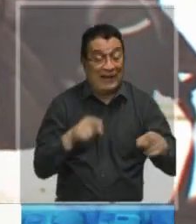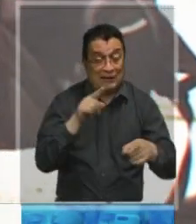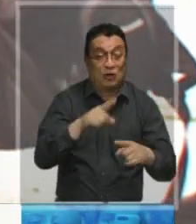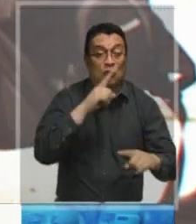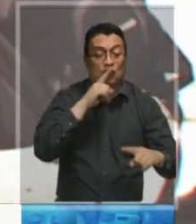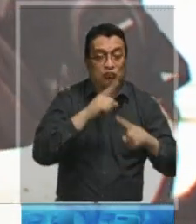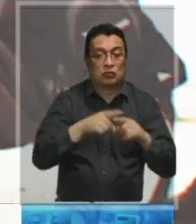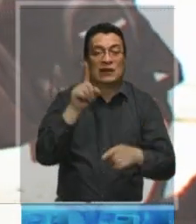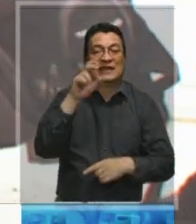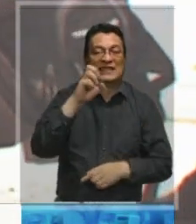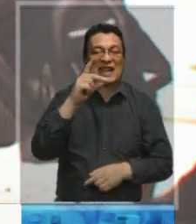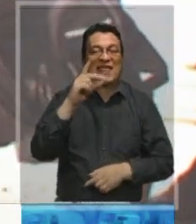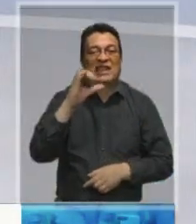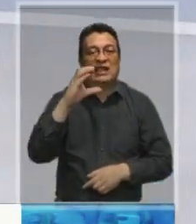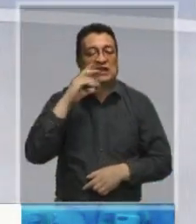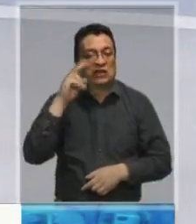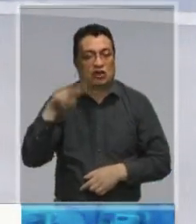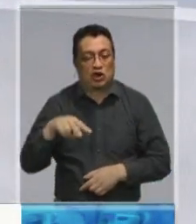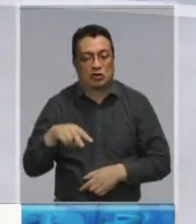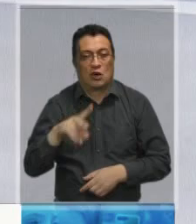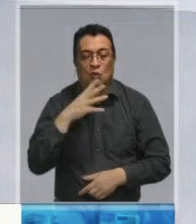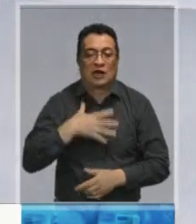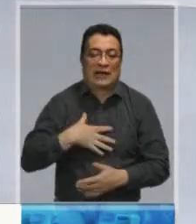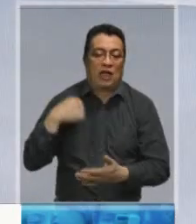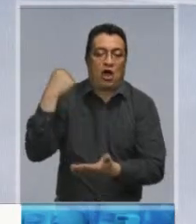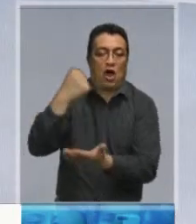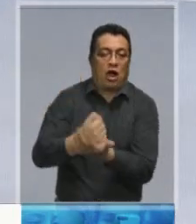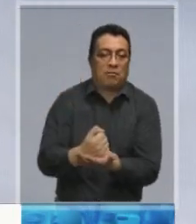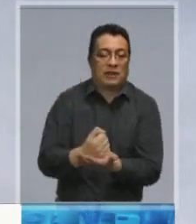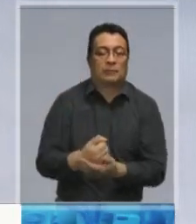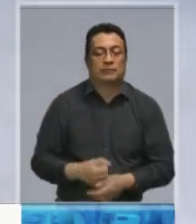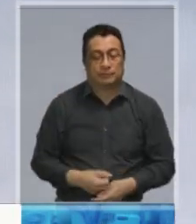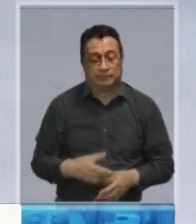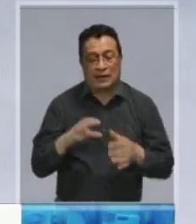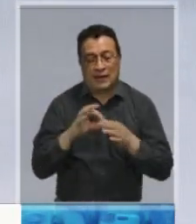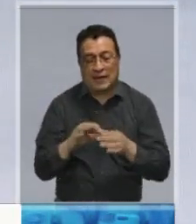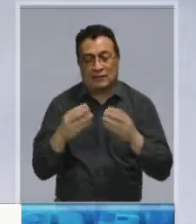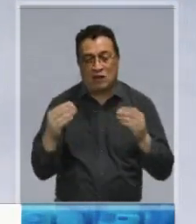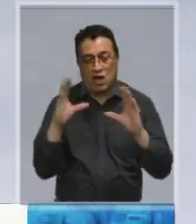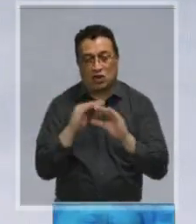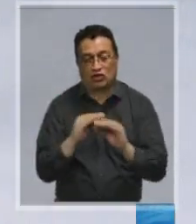sedición. Don Ramón. Seguiremos en esa noticia. Don Carlos, que esté muy bien. Buenas noches. Buenas noches.